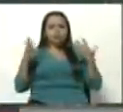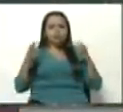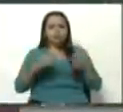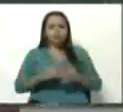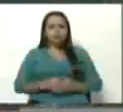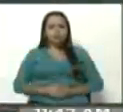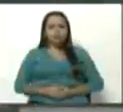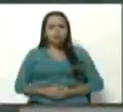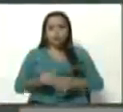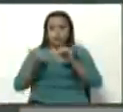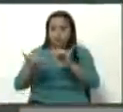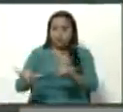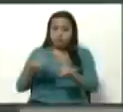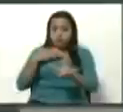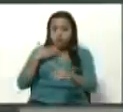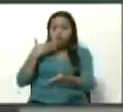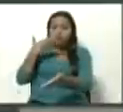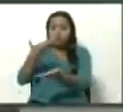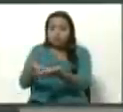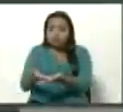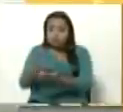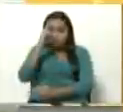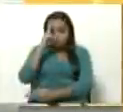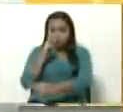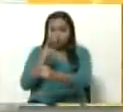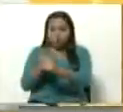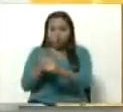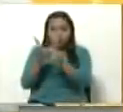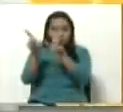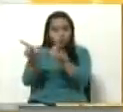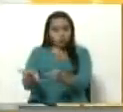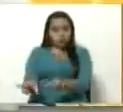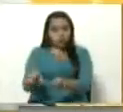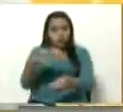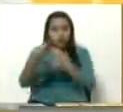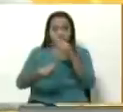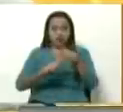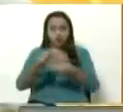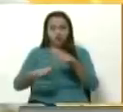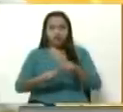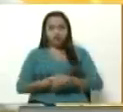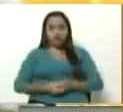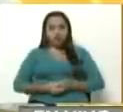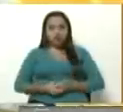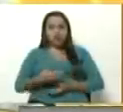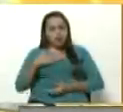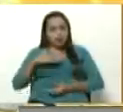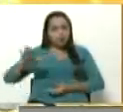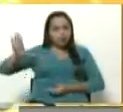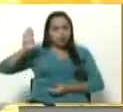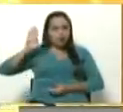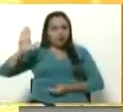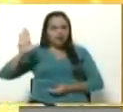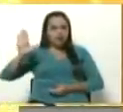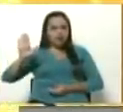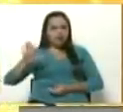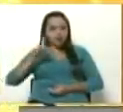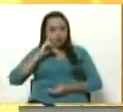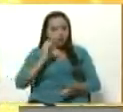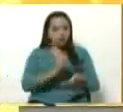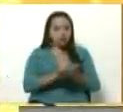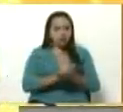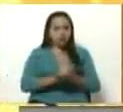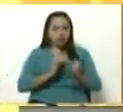Por ello, digno reconocimiento que hoy hago este juramento. Y mire,